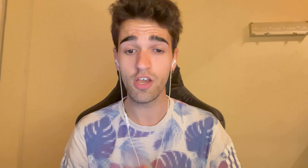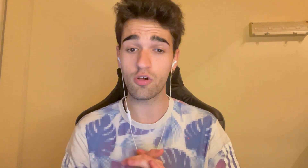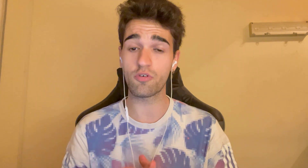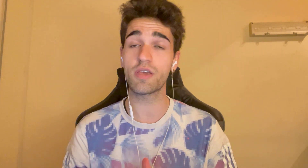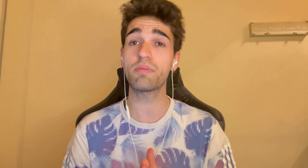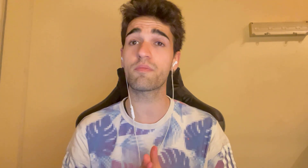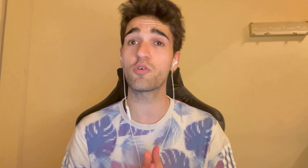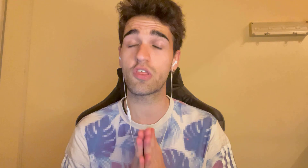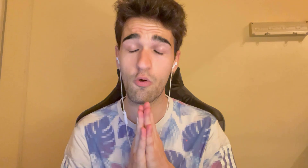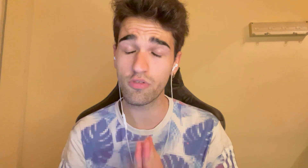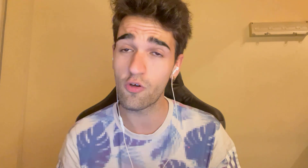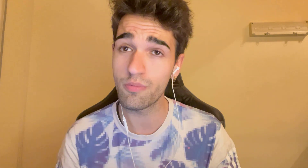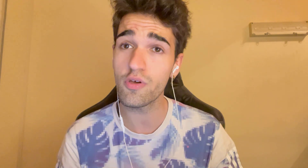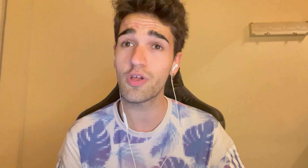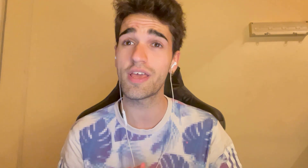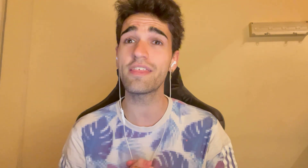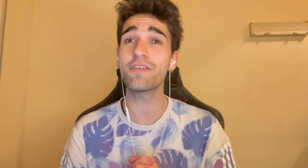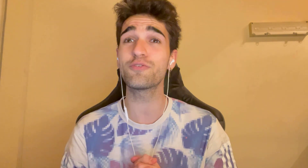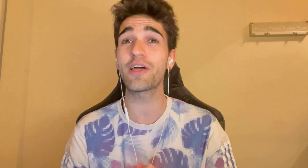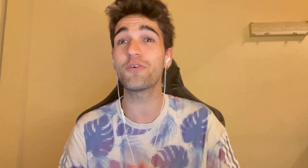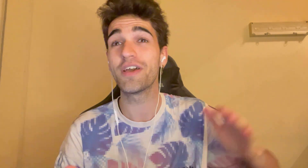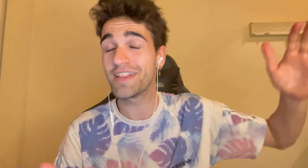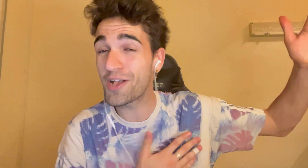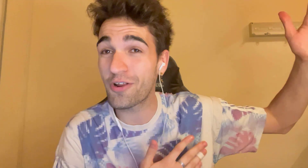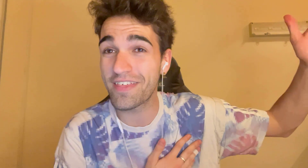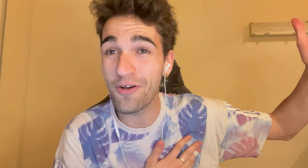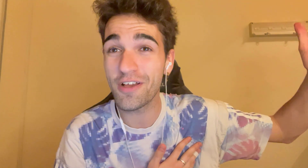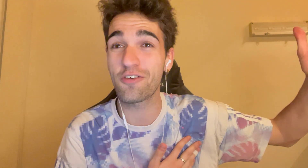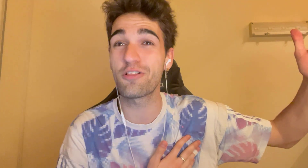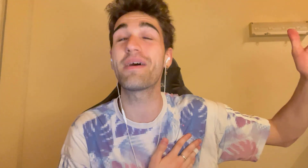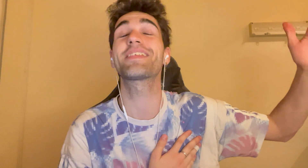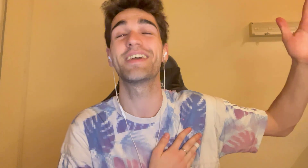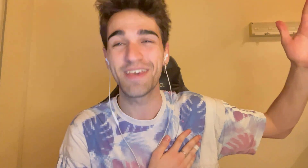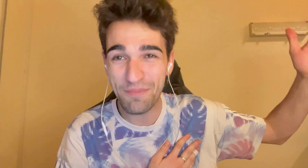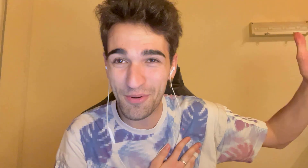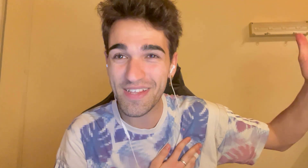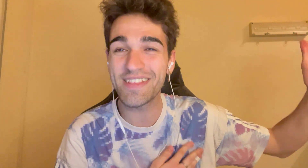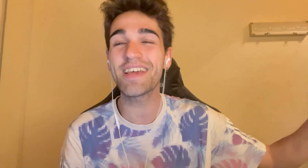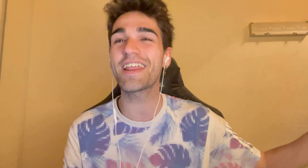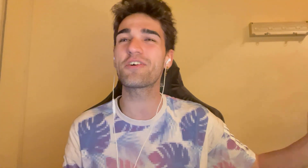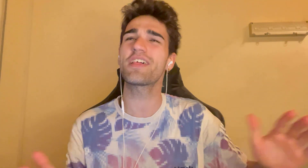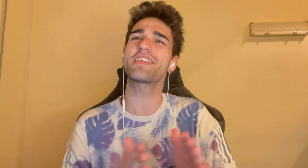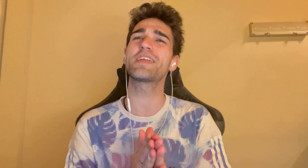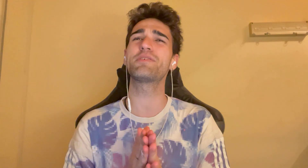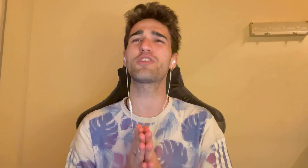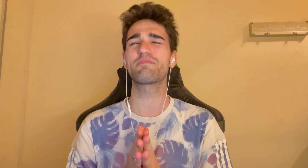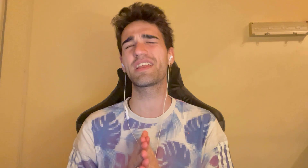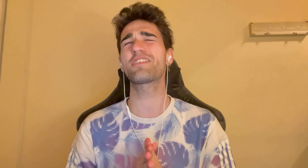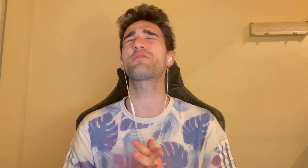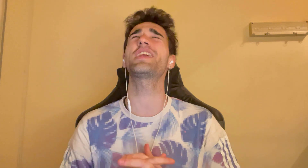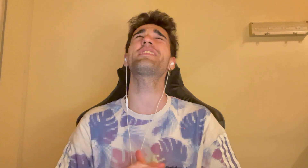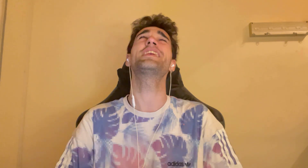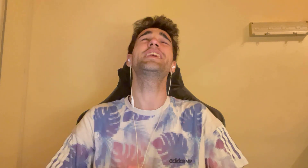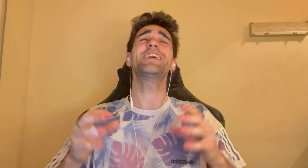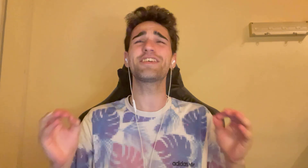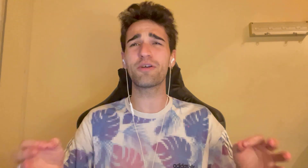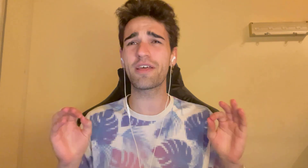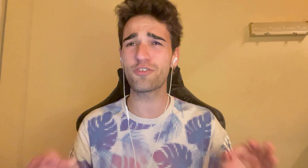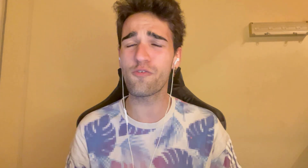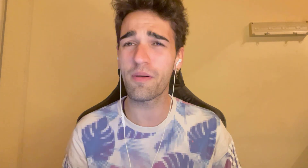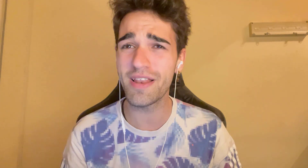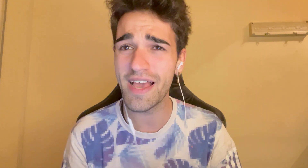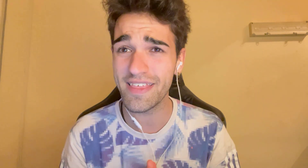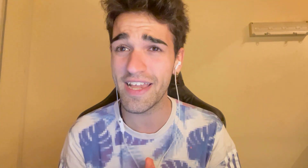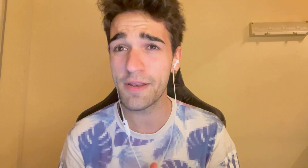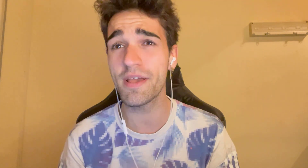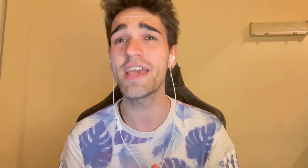comentarios. Como siempre, espero que os haya gustado el vídeo, que lo hayáis disfrutado de corazón, que eso es lo más importante. Recordad seguirme en todas mis redes sociales y sobre